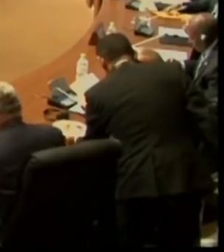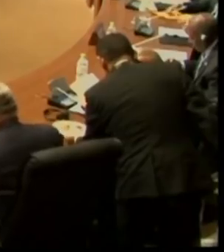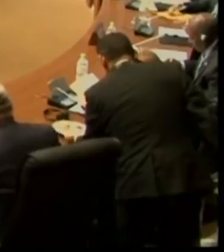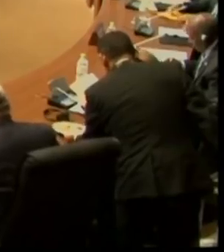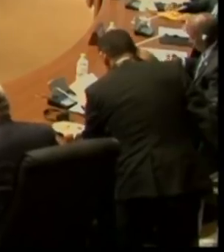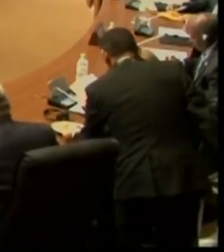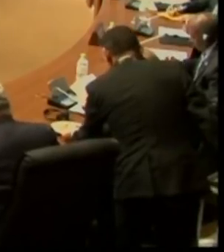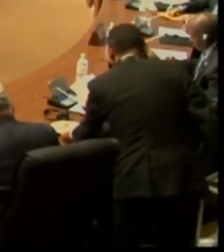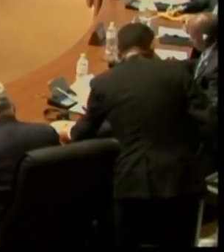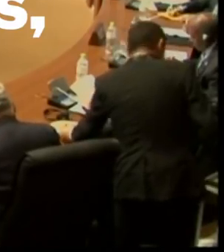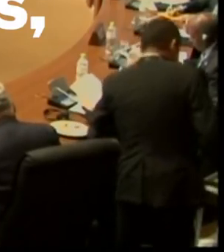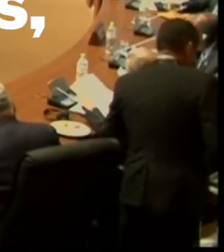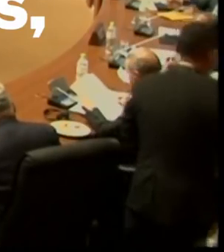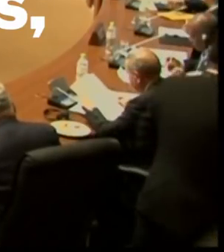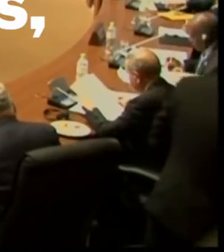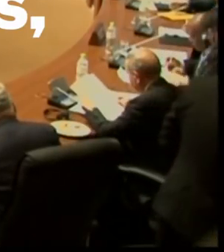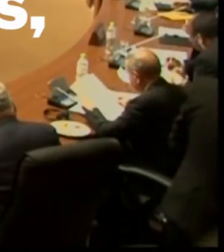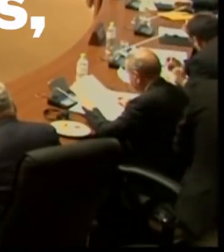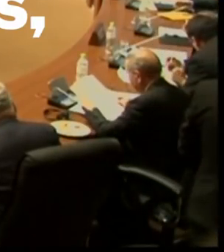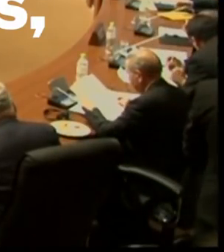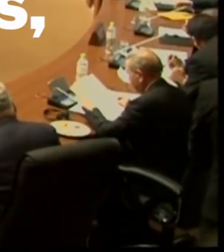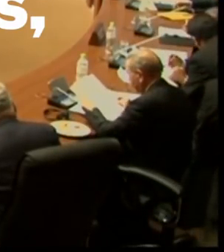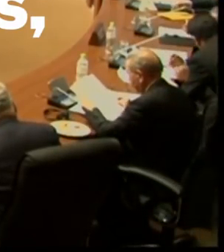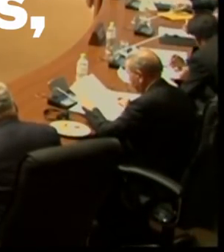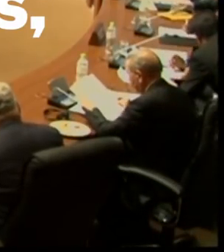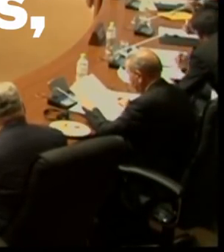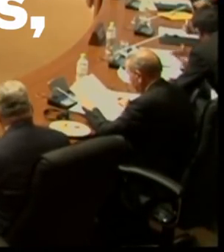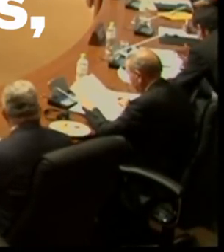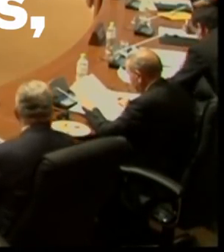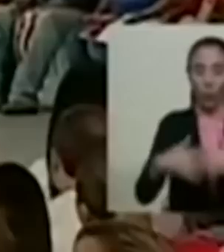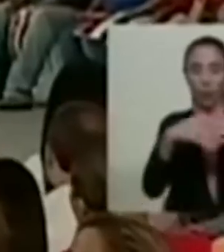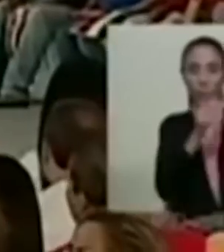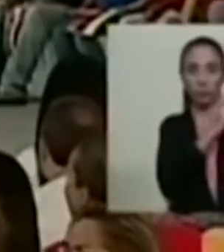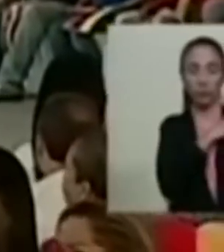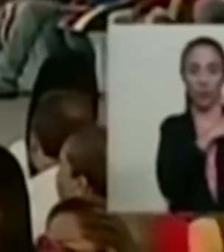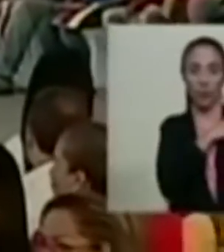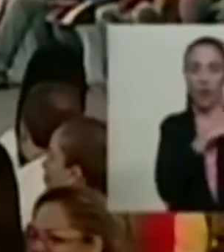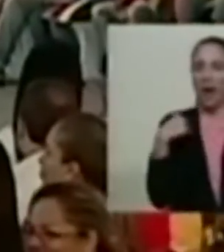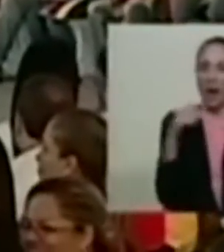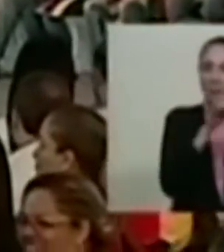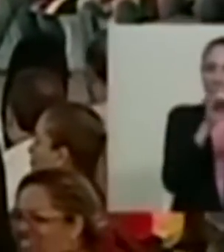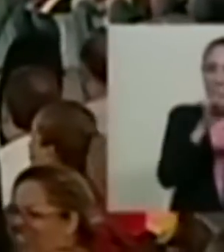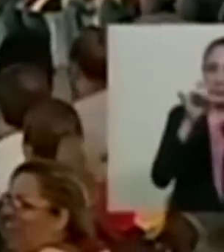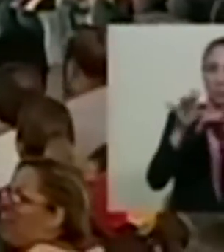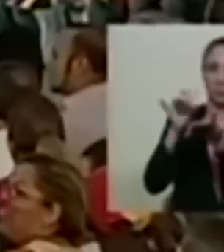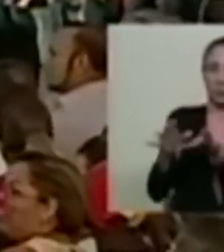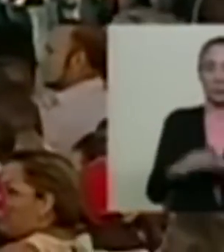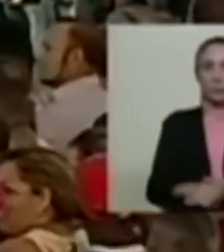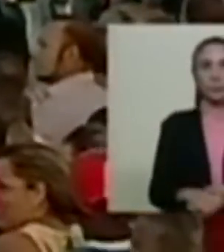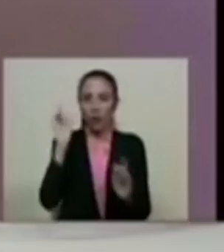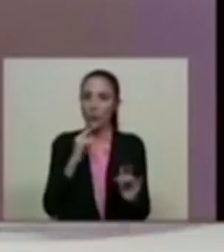Los jefes de Estado y de Gobierno, distinguidos jefes de delegación y representantes de organismos. Porque yo